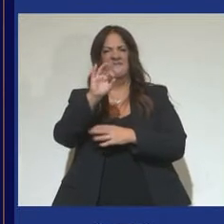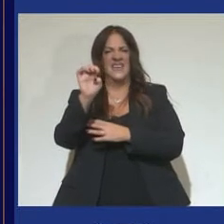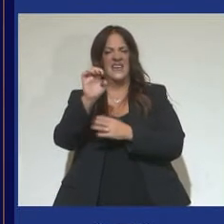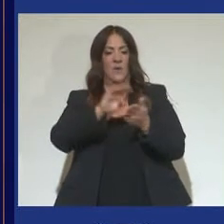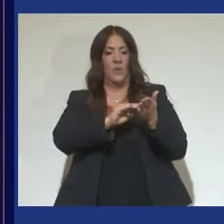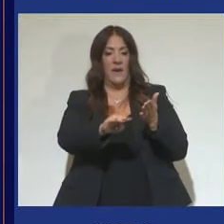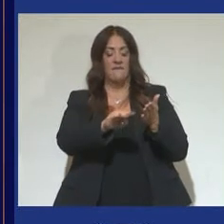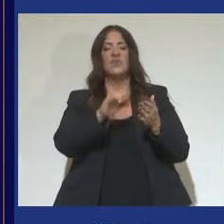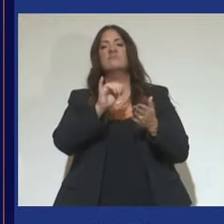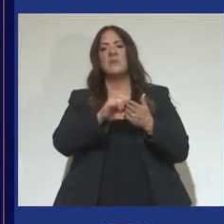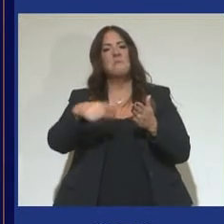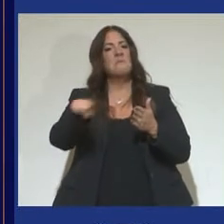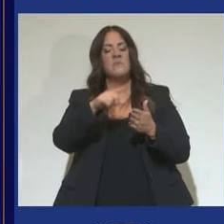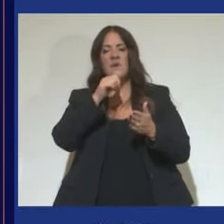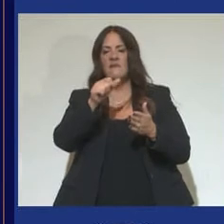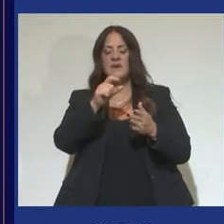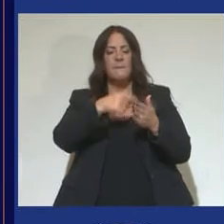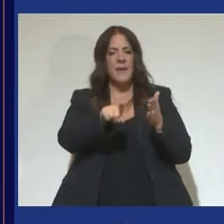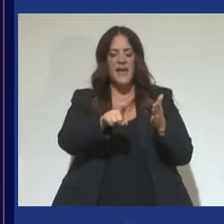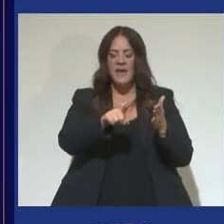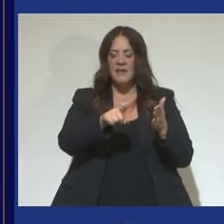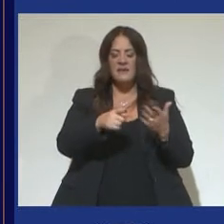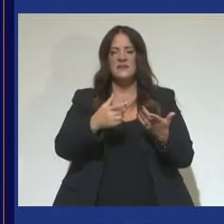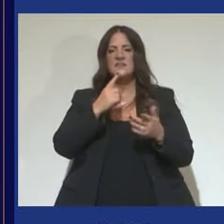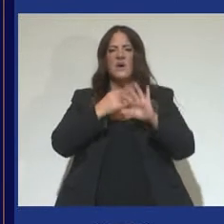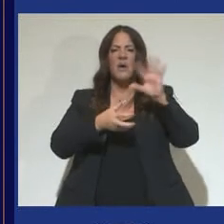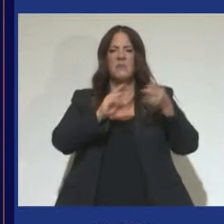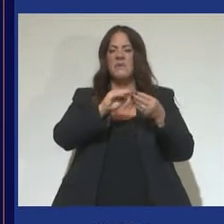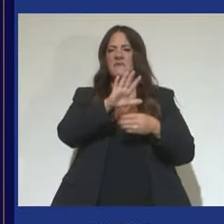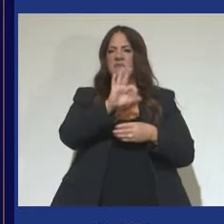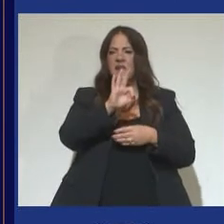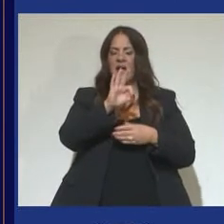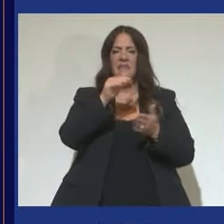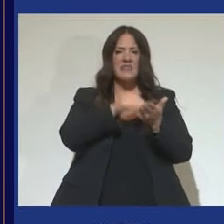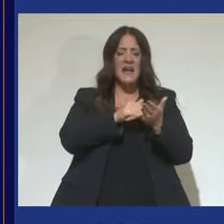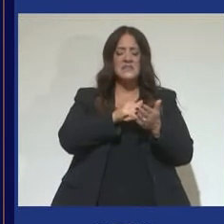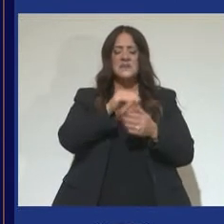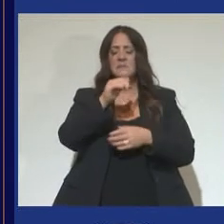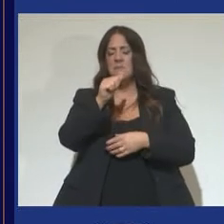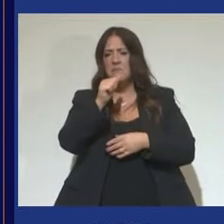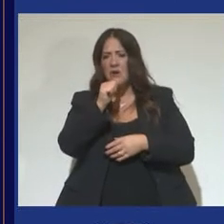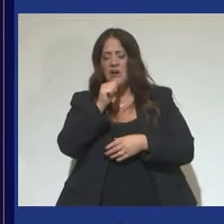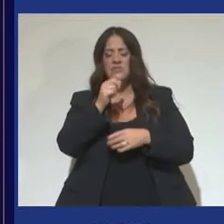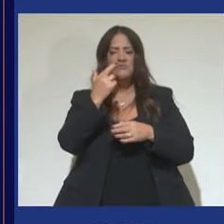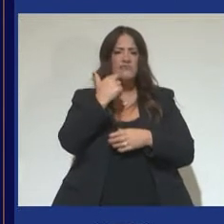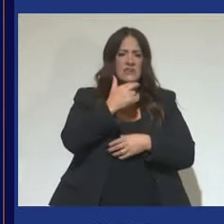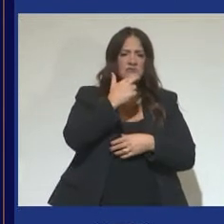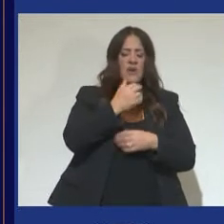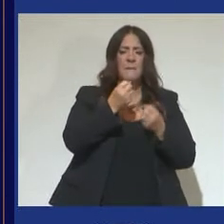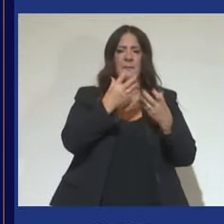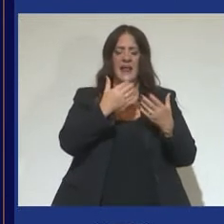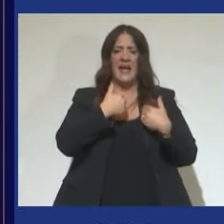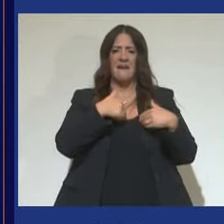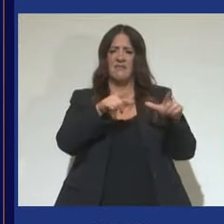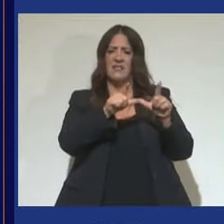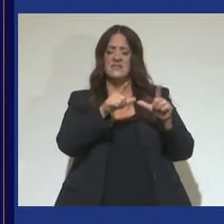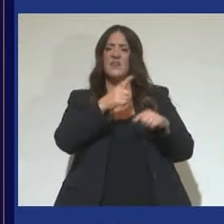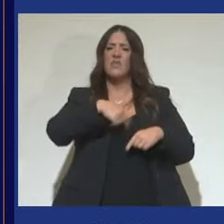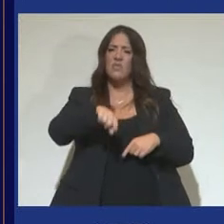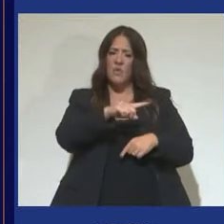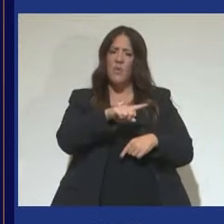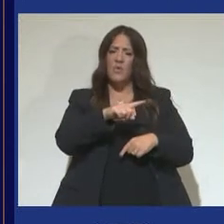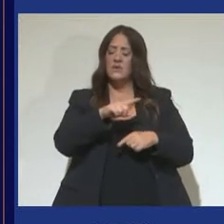pagos de diferentes permisos y licencias etcétera que se